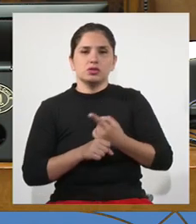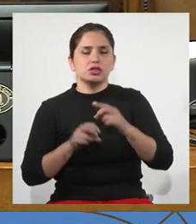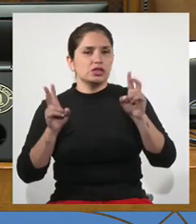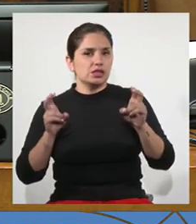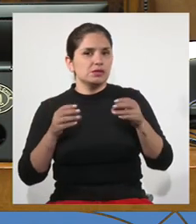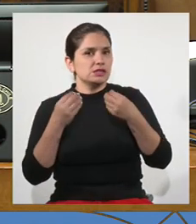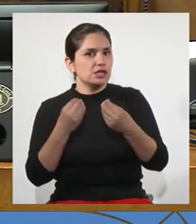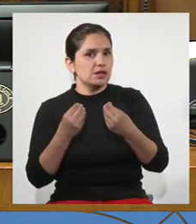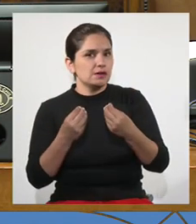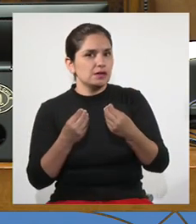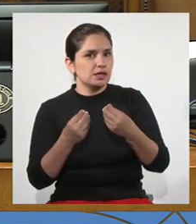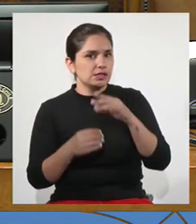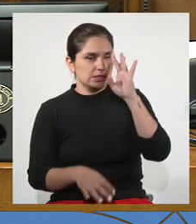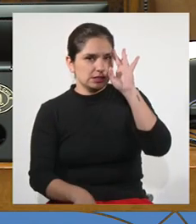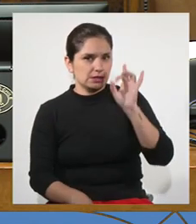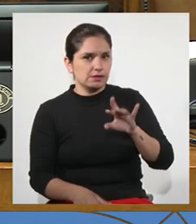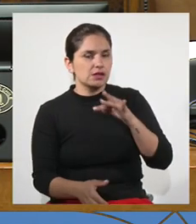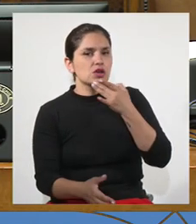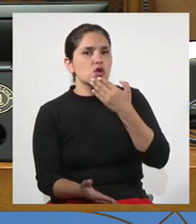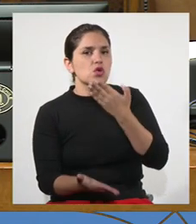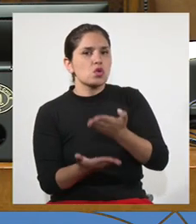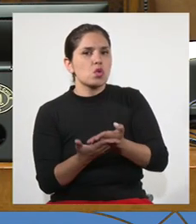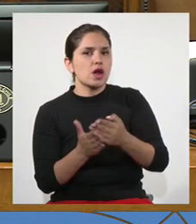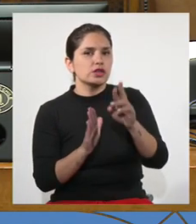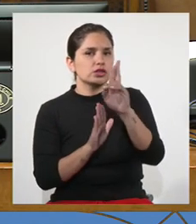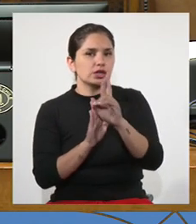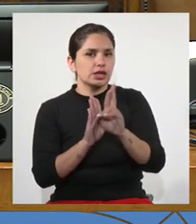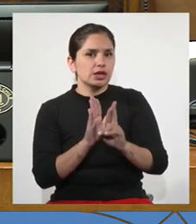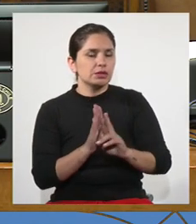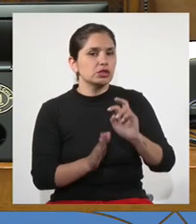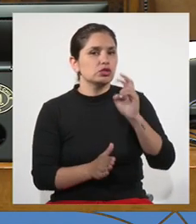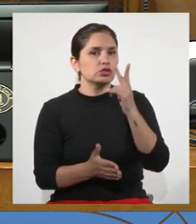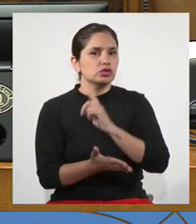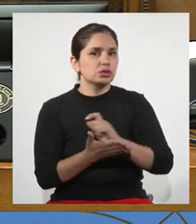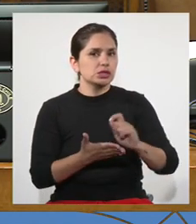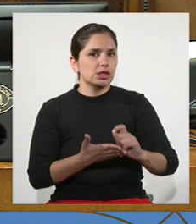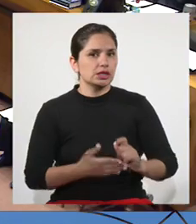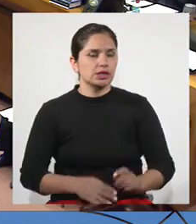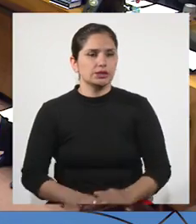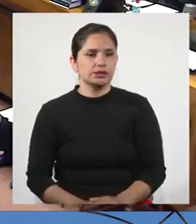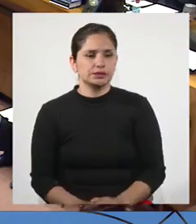bueno saber cuándo va a estar el reglamento. Subsecretario.